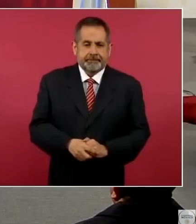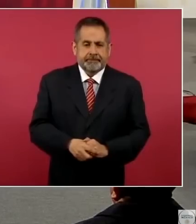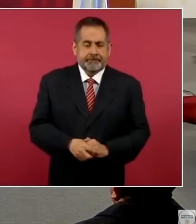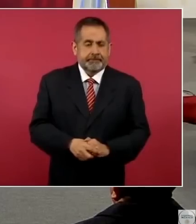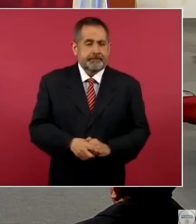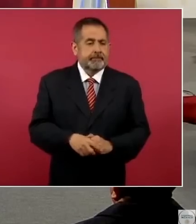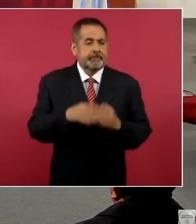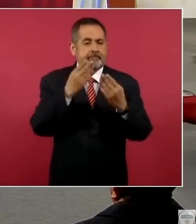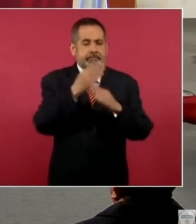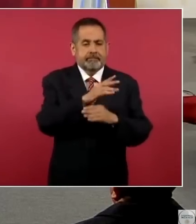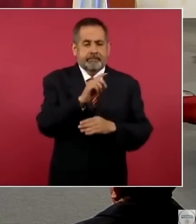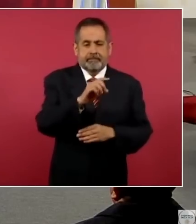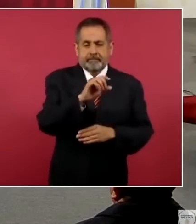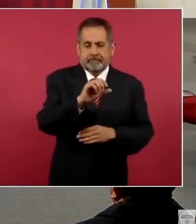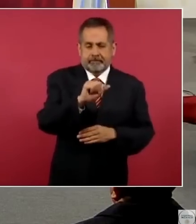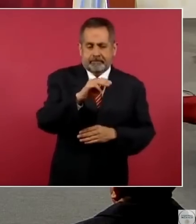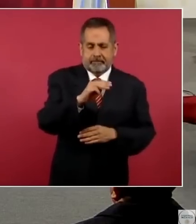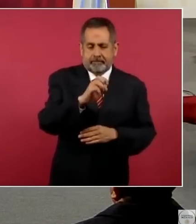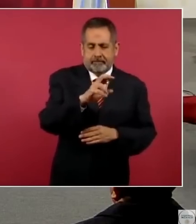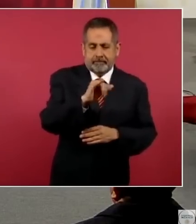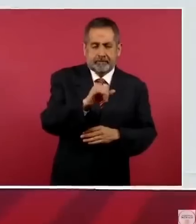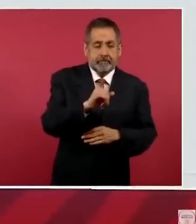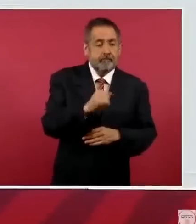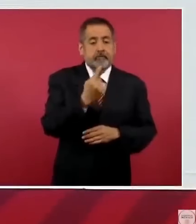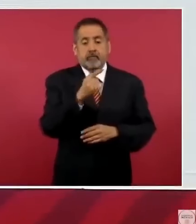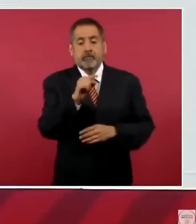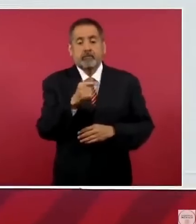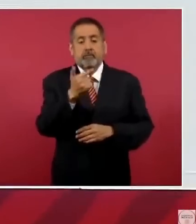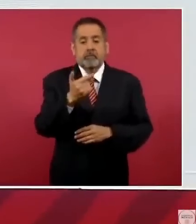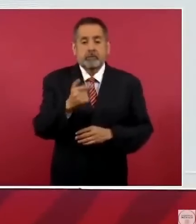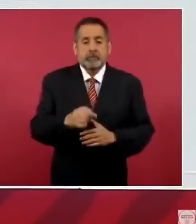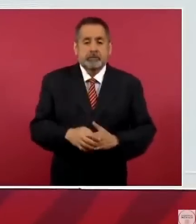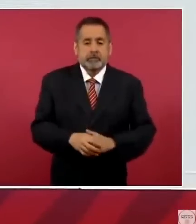Banco de las Américas, 1.7,